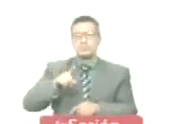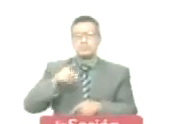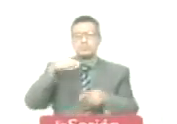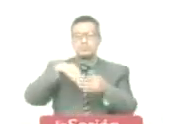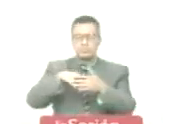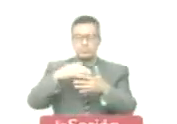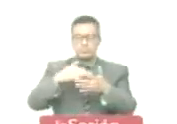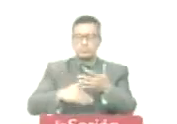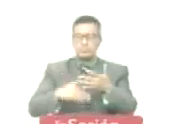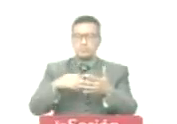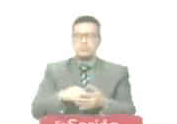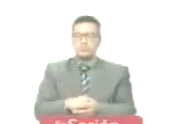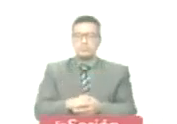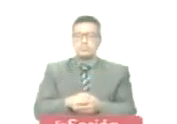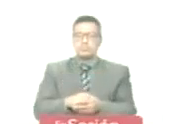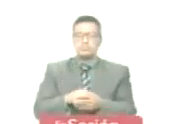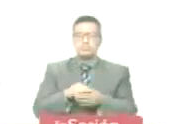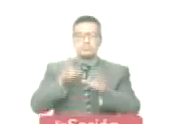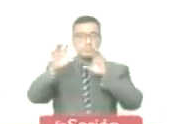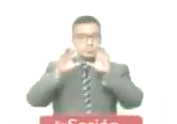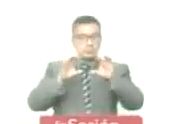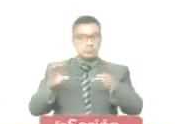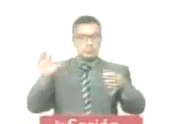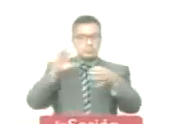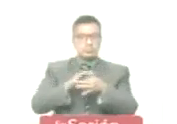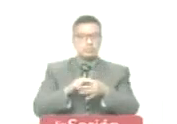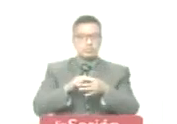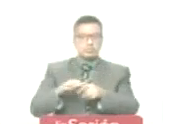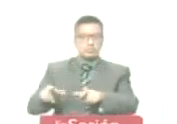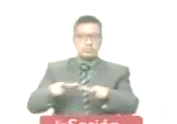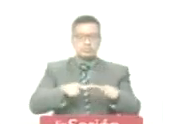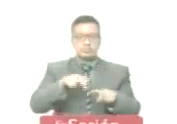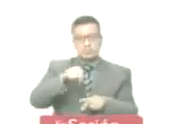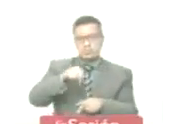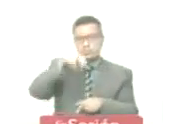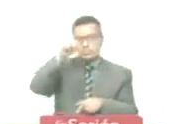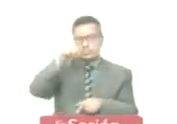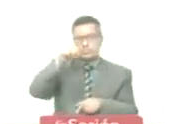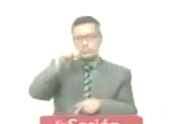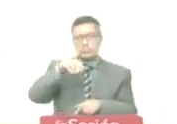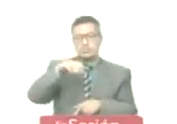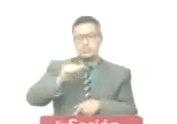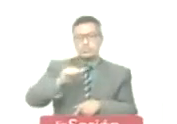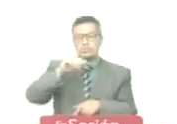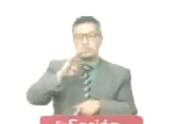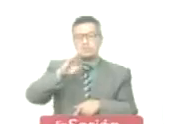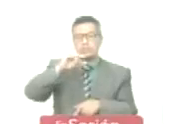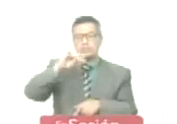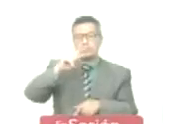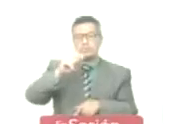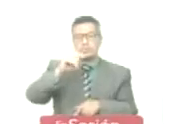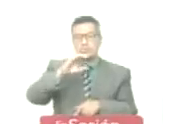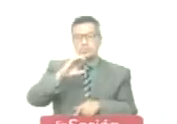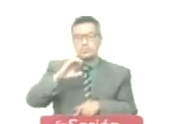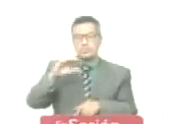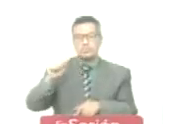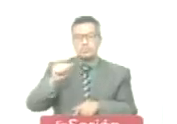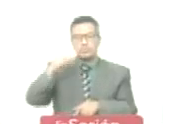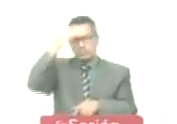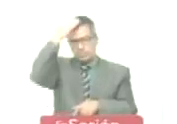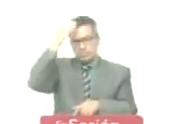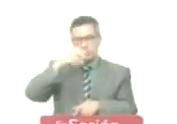concurrencia entre los países que conforman la región nórdica báltica. Estamos hablando del Reino